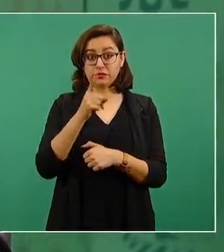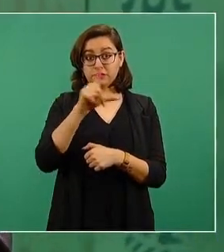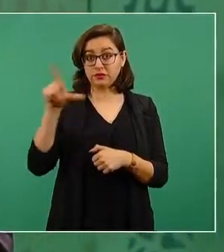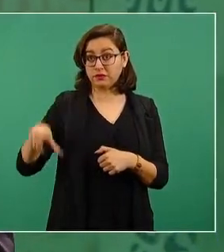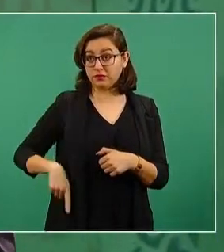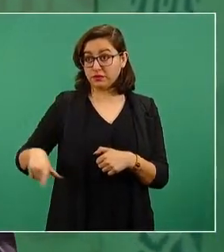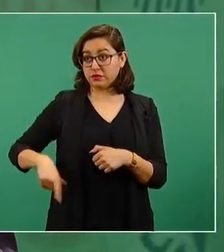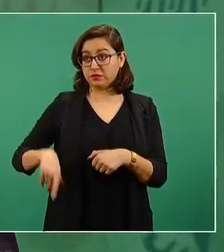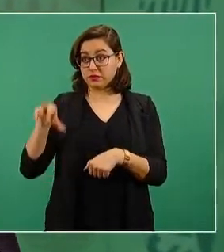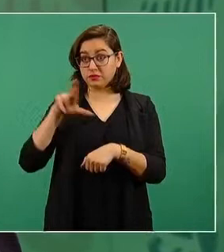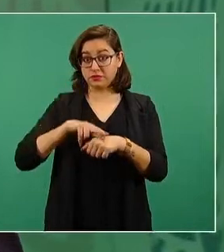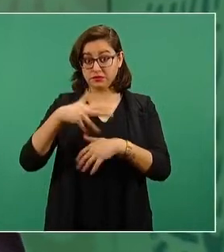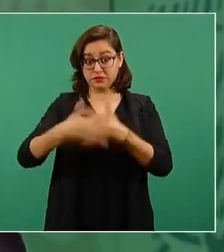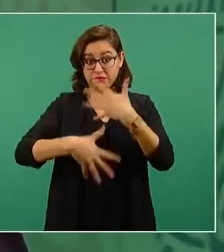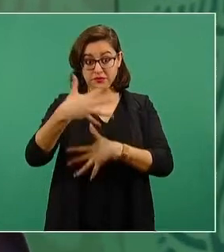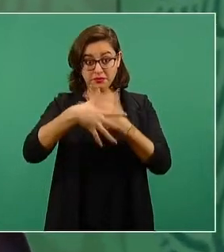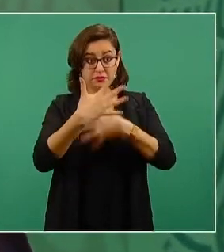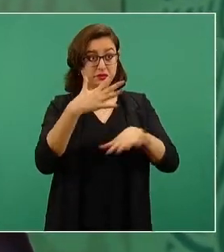gubernaturas,